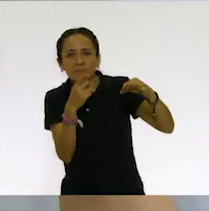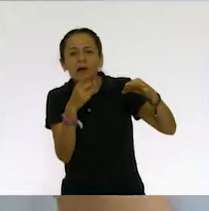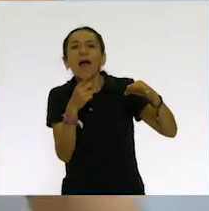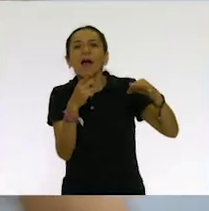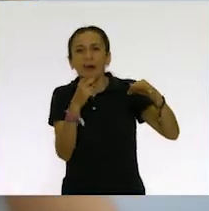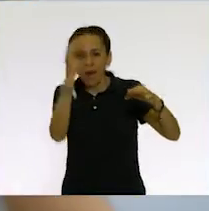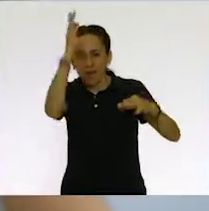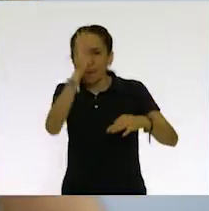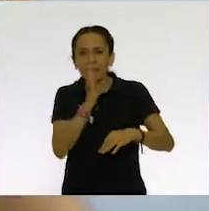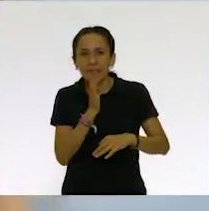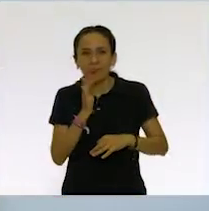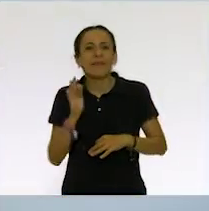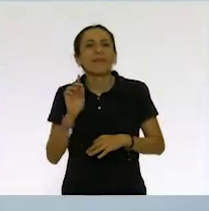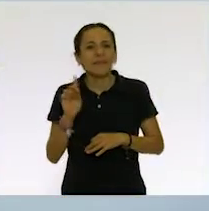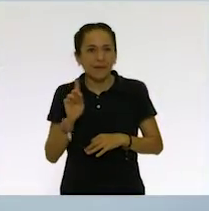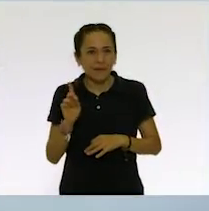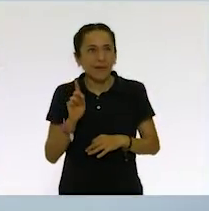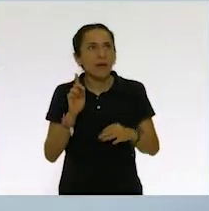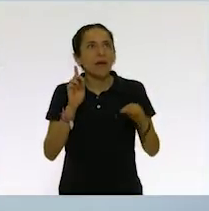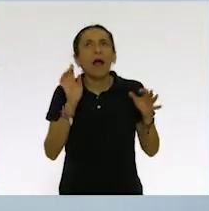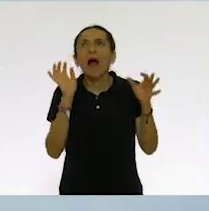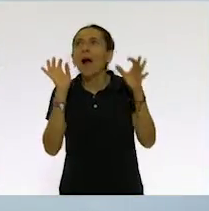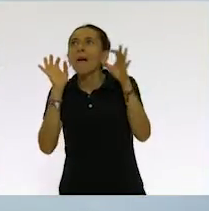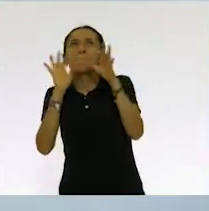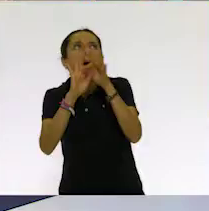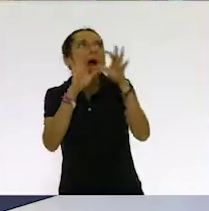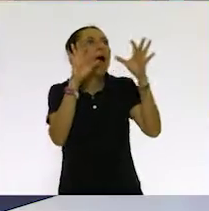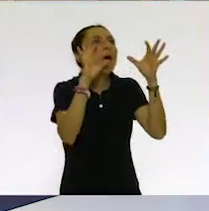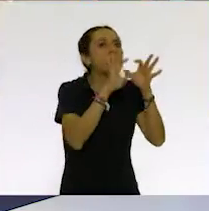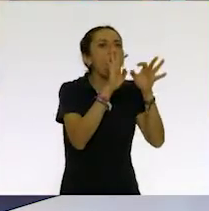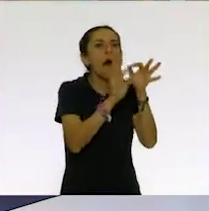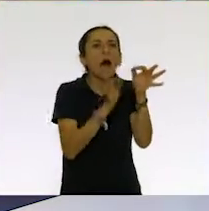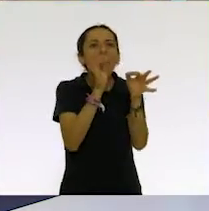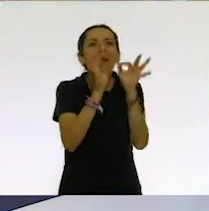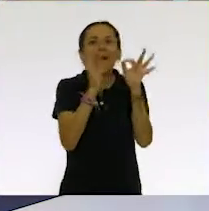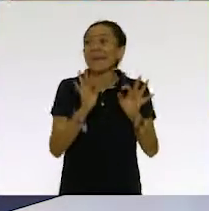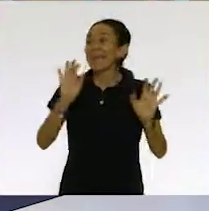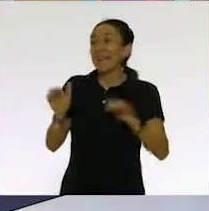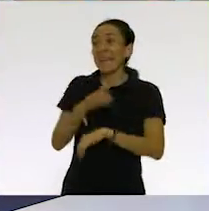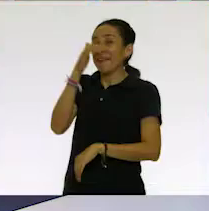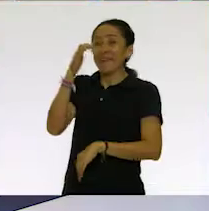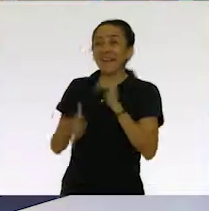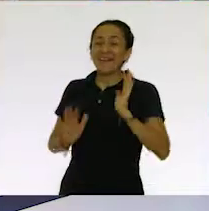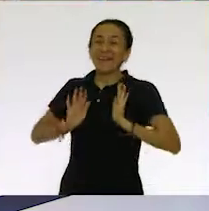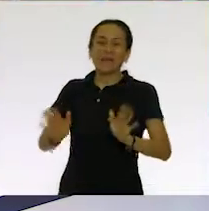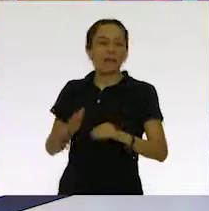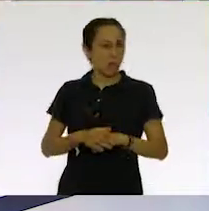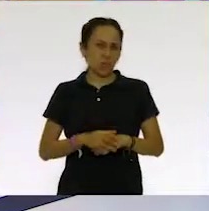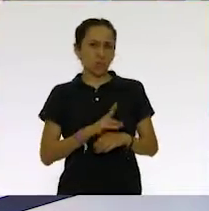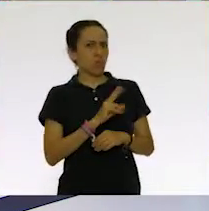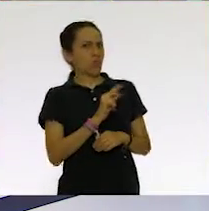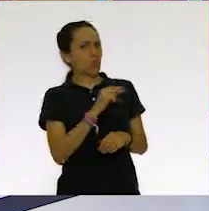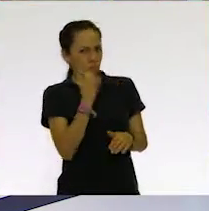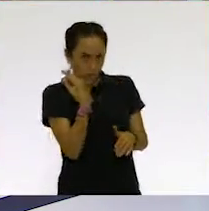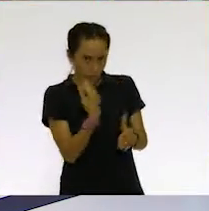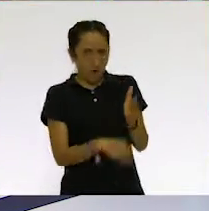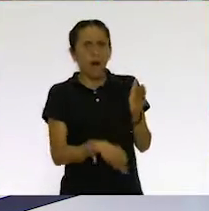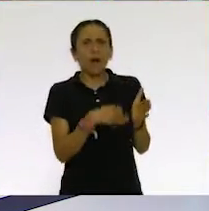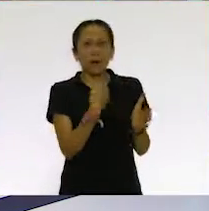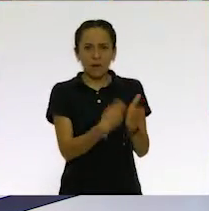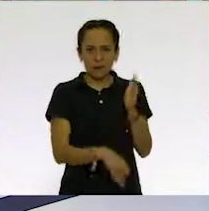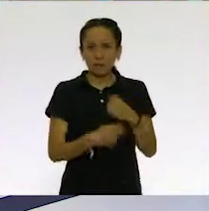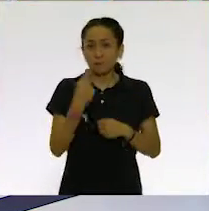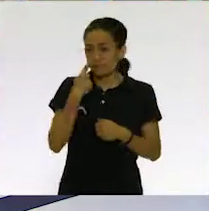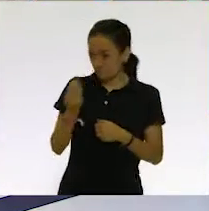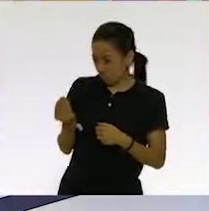coincide la pieza perfectamente. Muy bien, ya tenemos casi... Ya terminamos. Ah, no, ¿verdad? No. ¿Y todo falta esto? Todavía, ¿verdad? A ver, ¿crees que esta